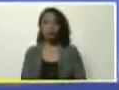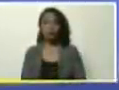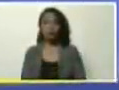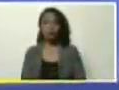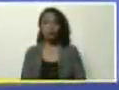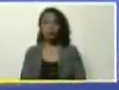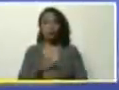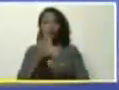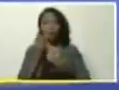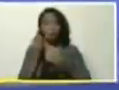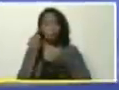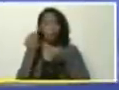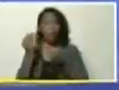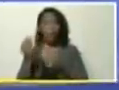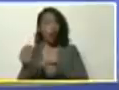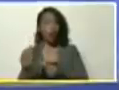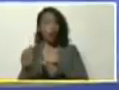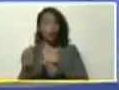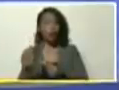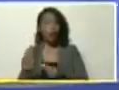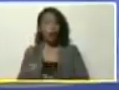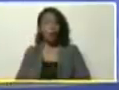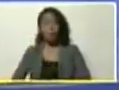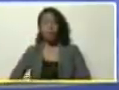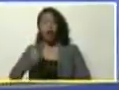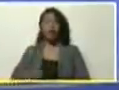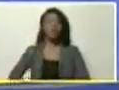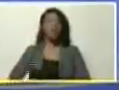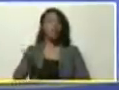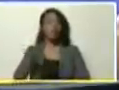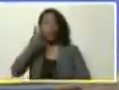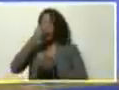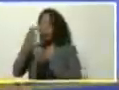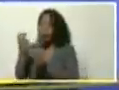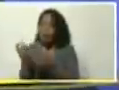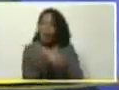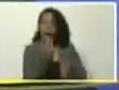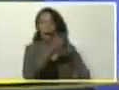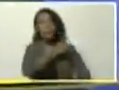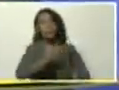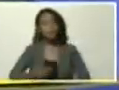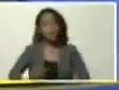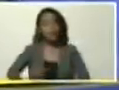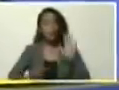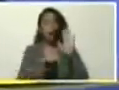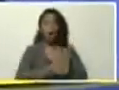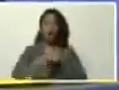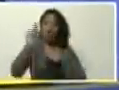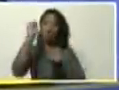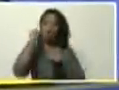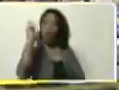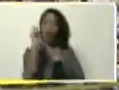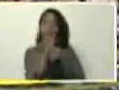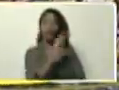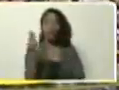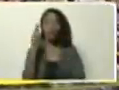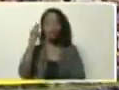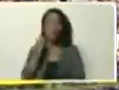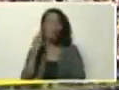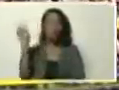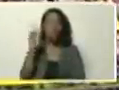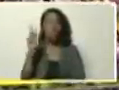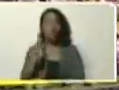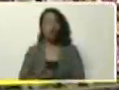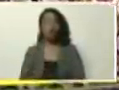Le damos la más cordial bienvenida al presidente constitucional de la República Bolivariana de